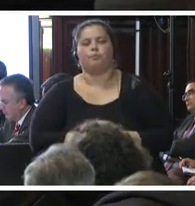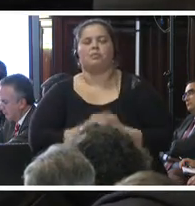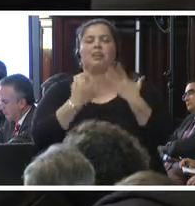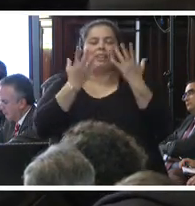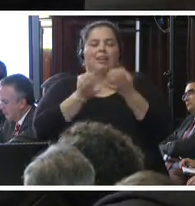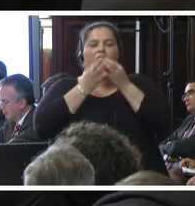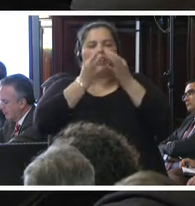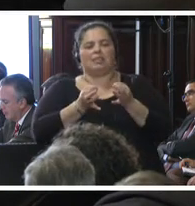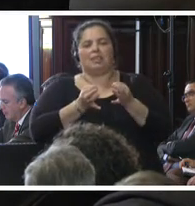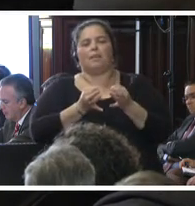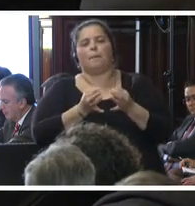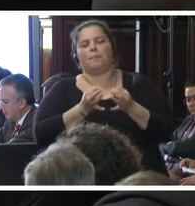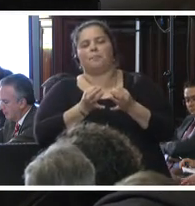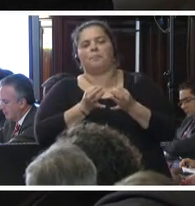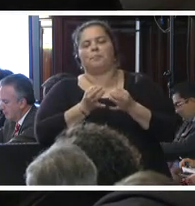Quiero decirles que